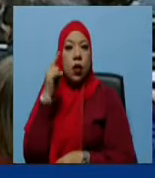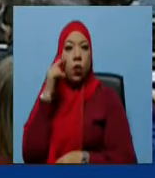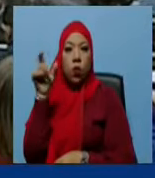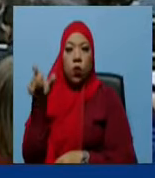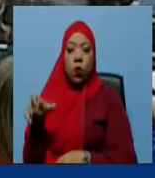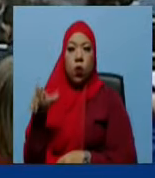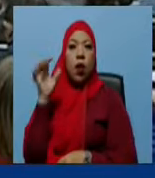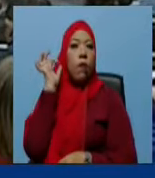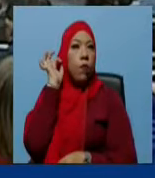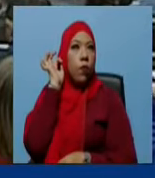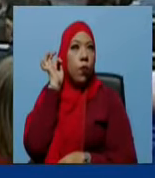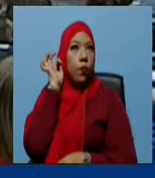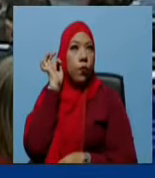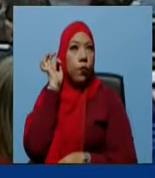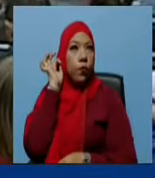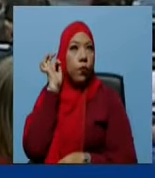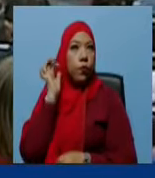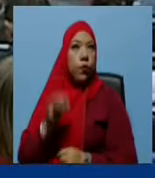Gladys,